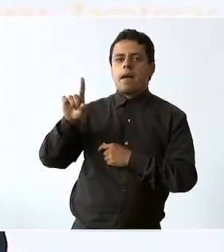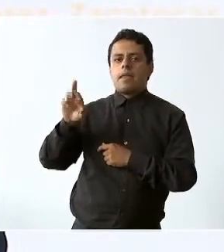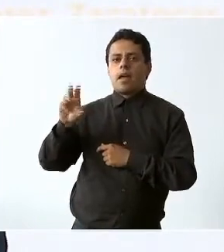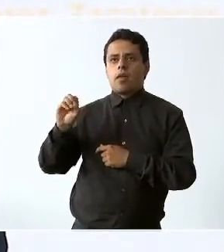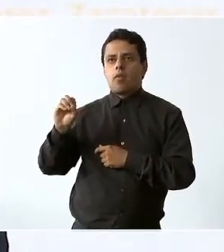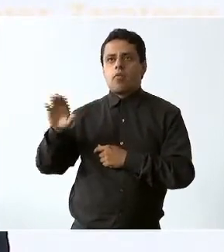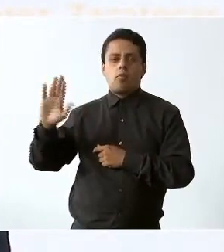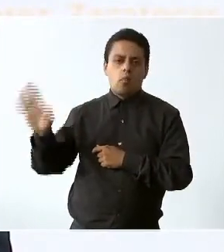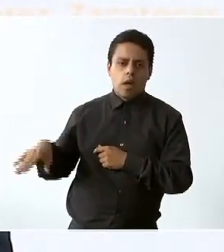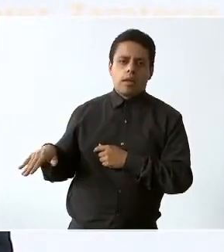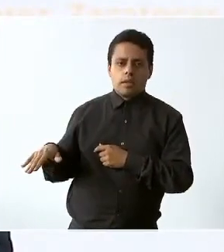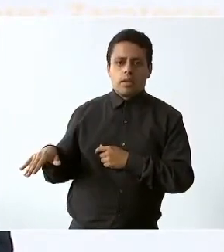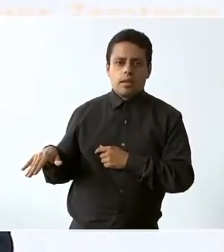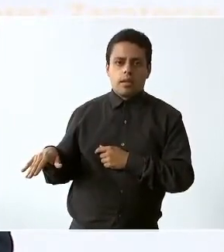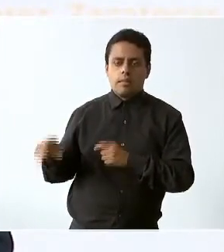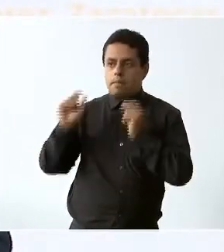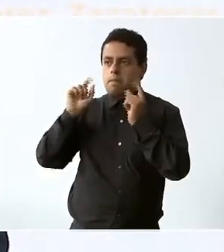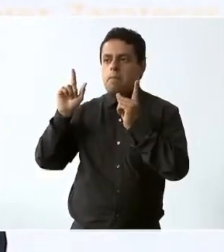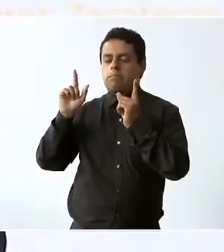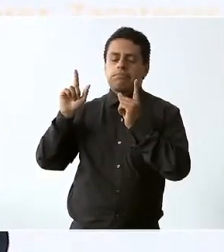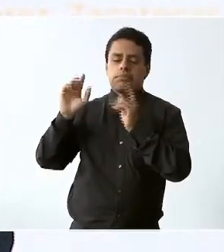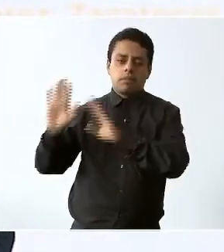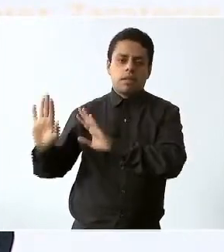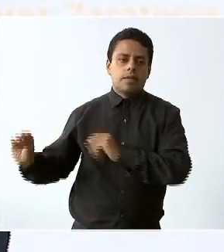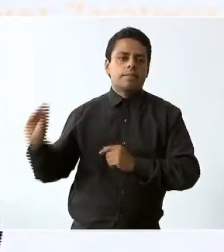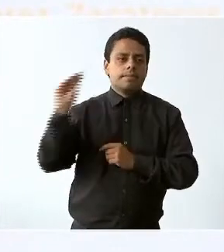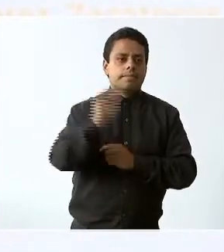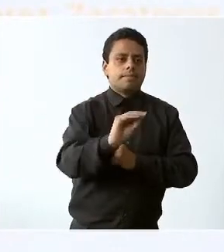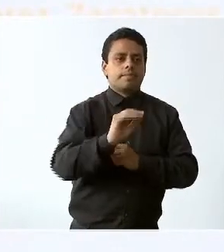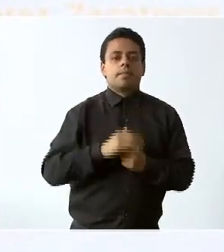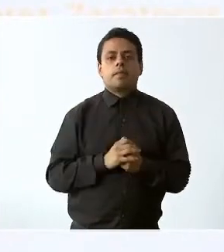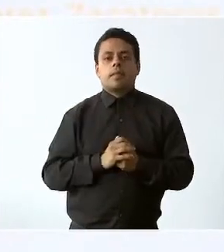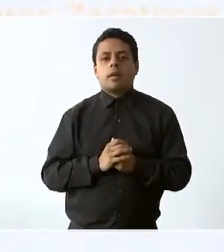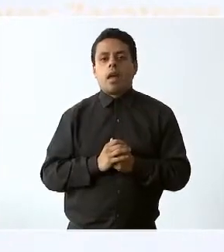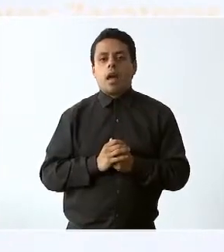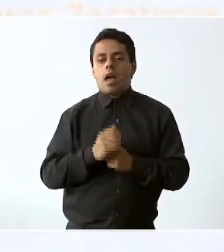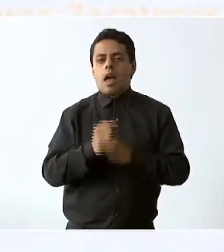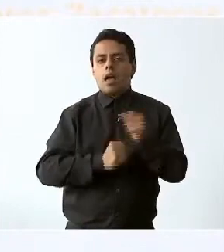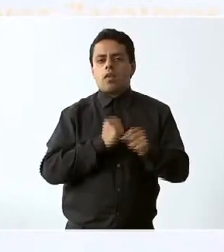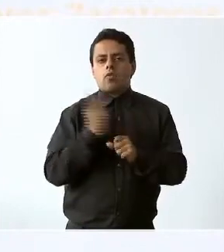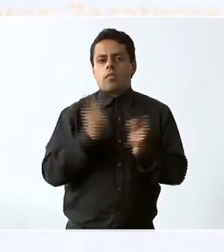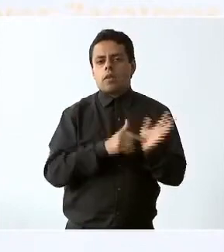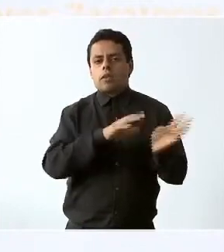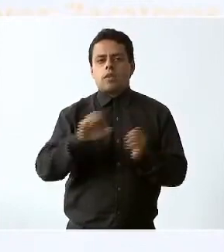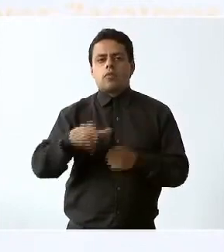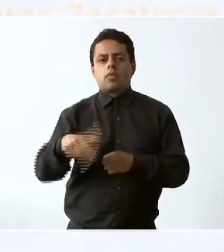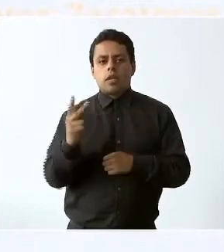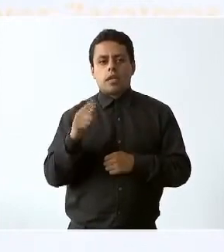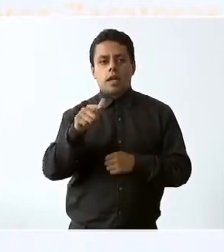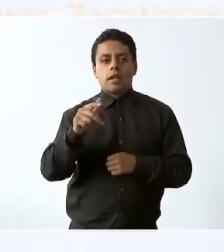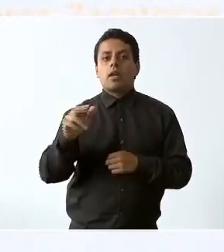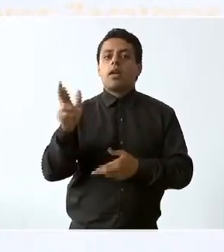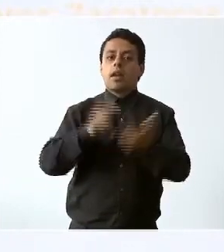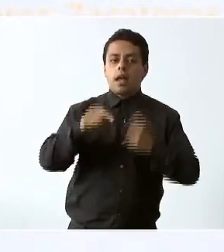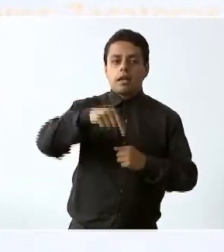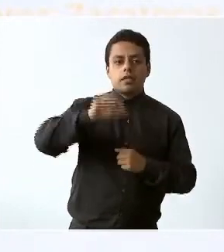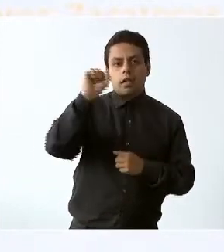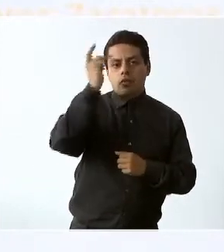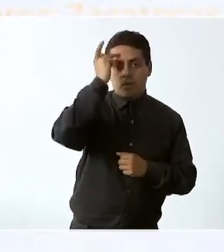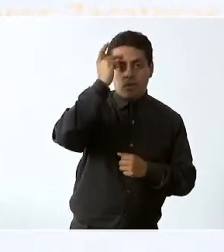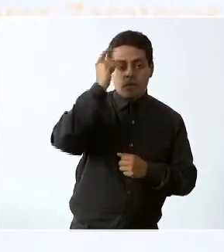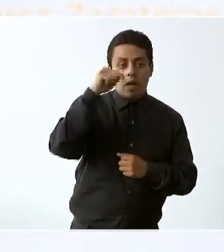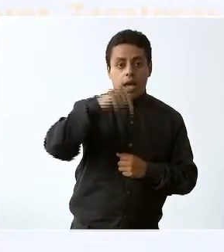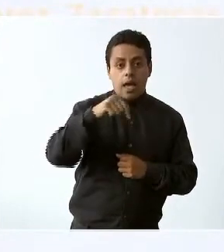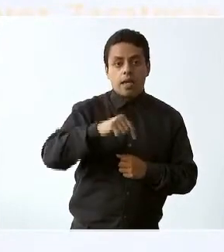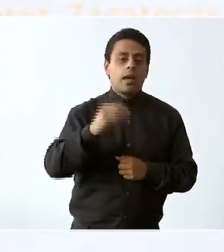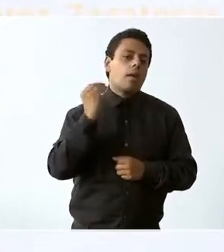su querida patria. Se sabe que en 1913 regresa a San Luis Potosí, donde había cursado la carrera de